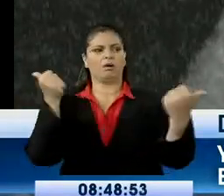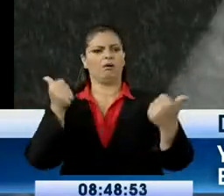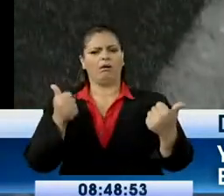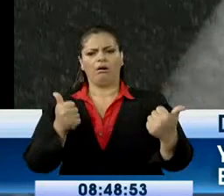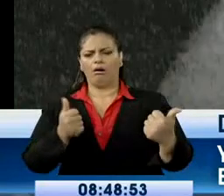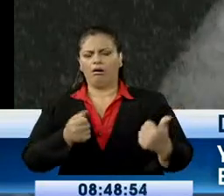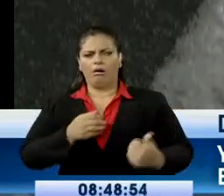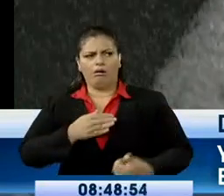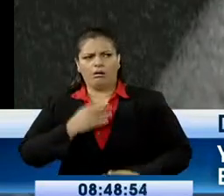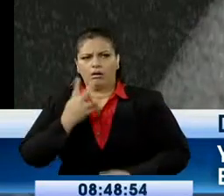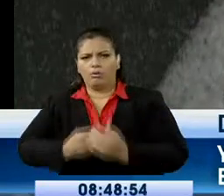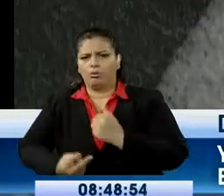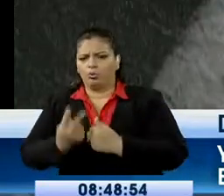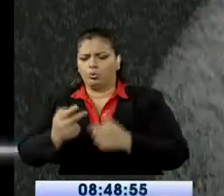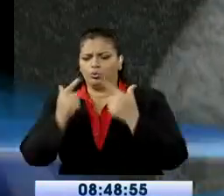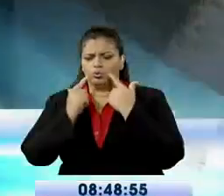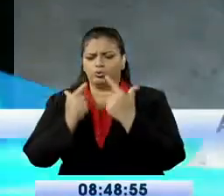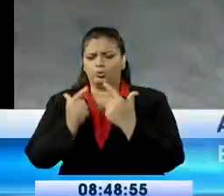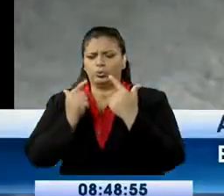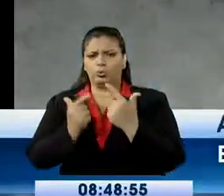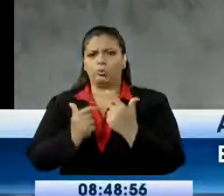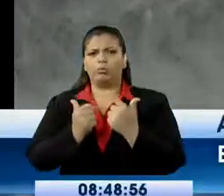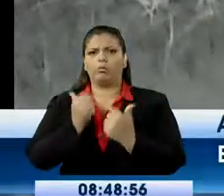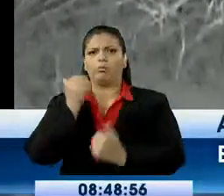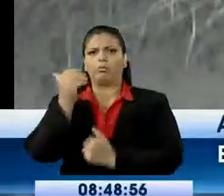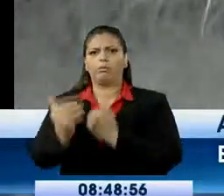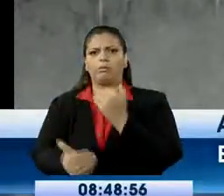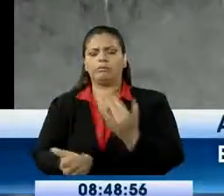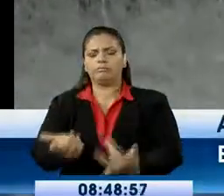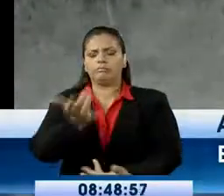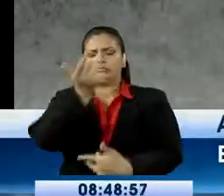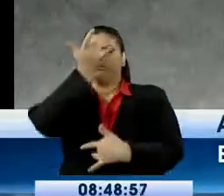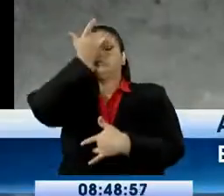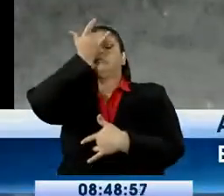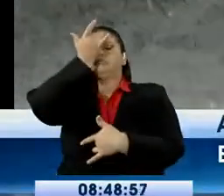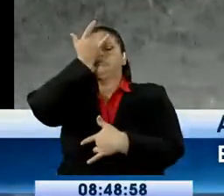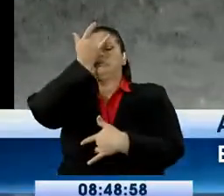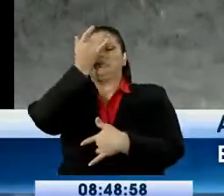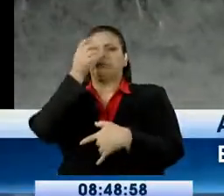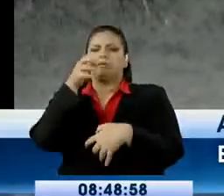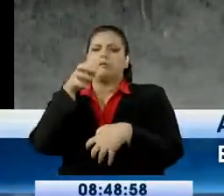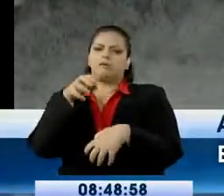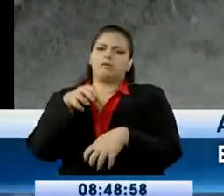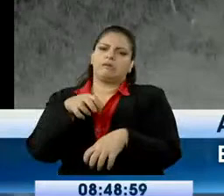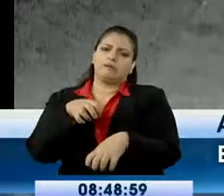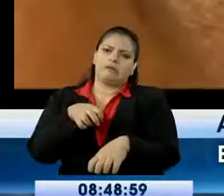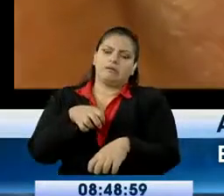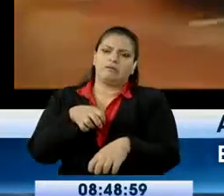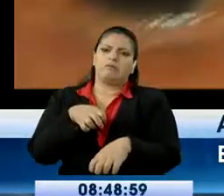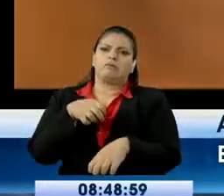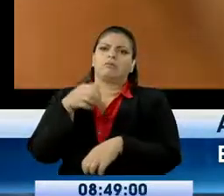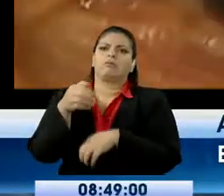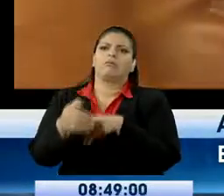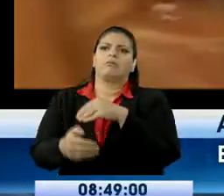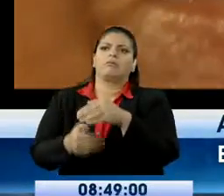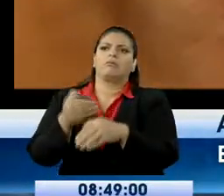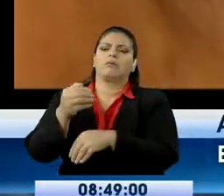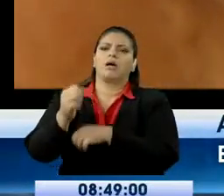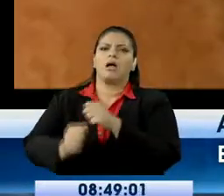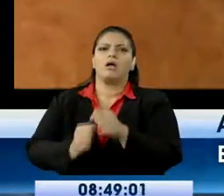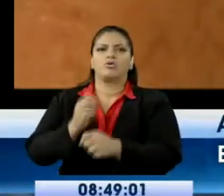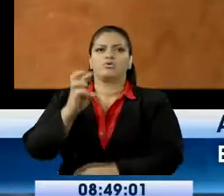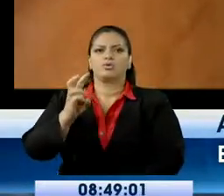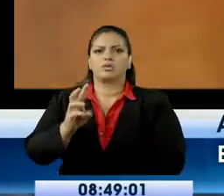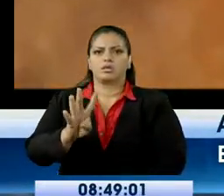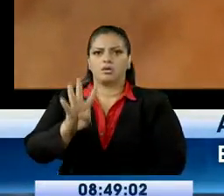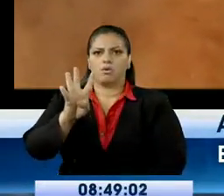dio artritis y ahora, a sus 64 años de edad, padece de cáncer al útero. Que hay veces amanezco que no me